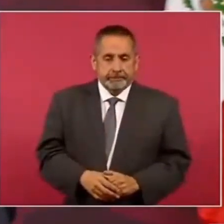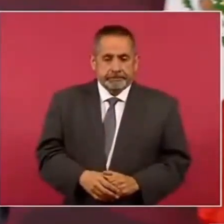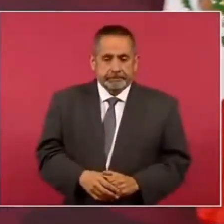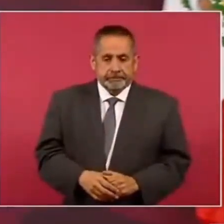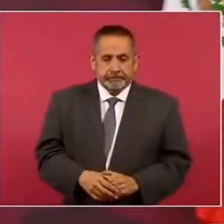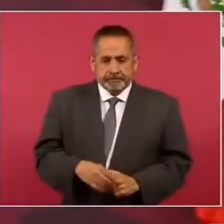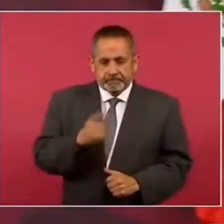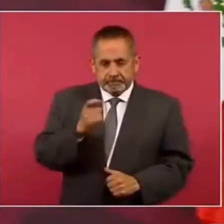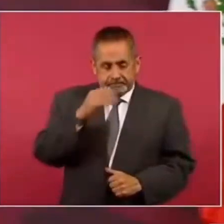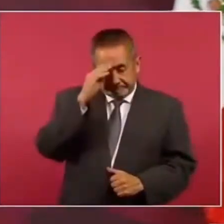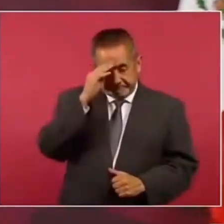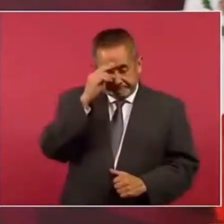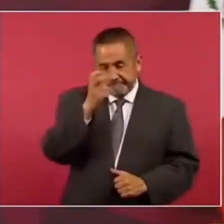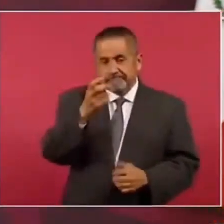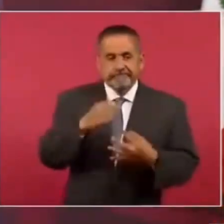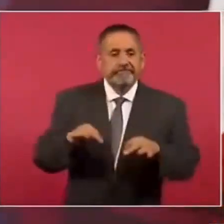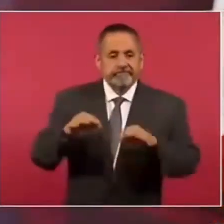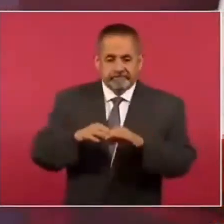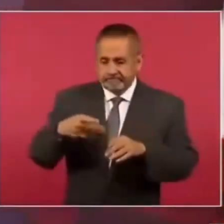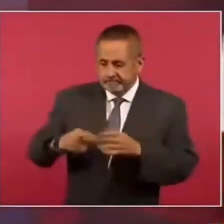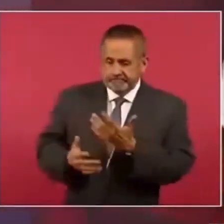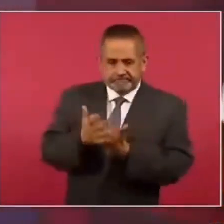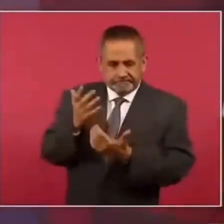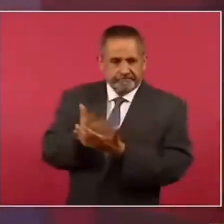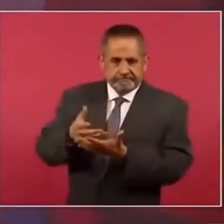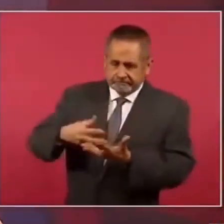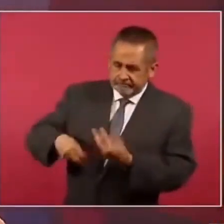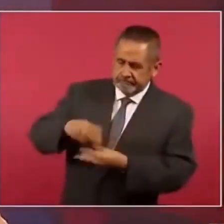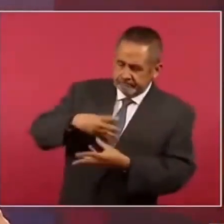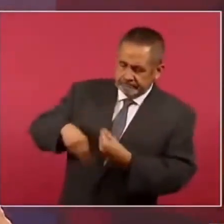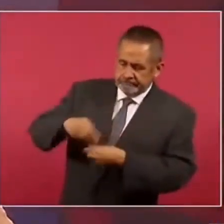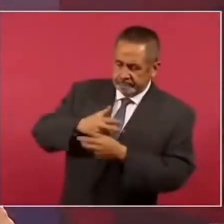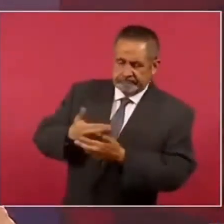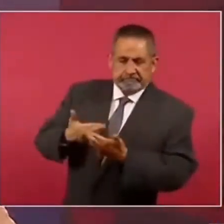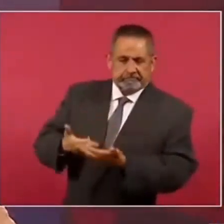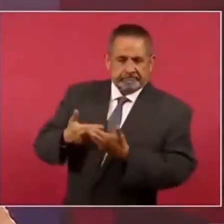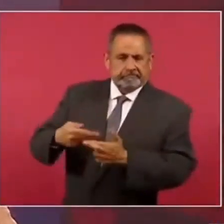Entonces, sí es importante la autosuficiencia